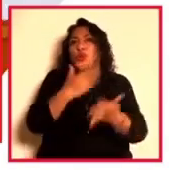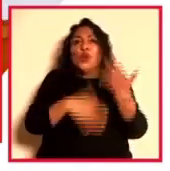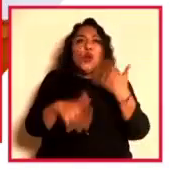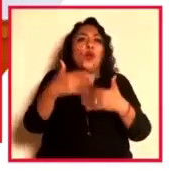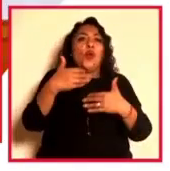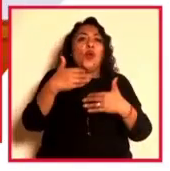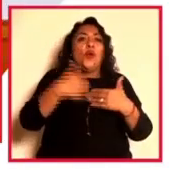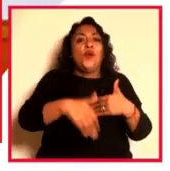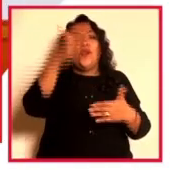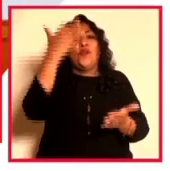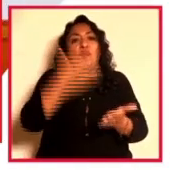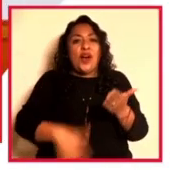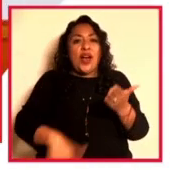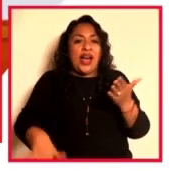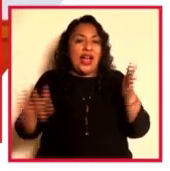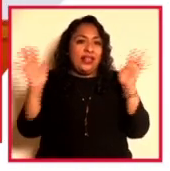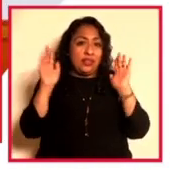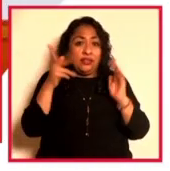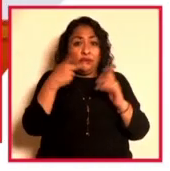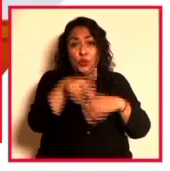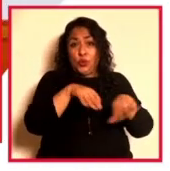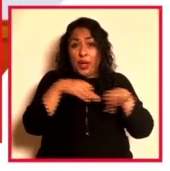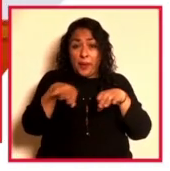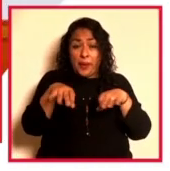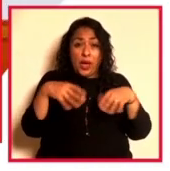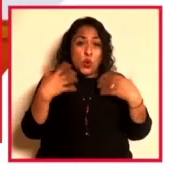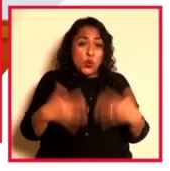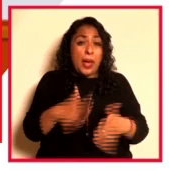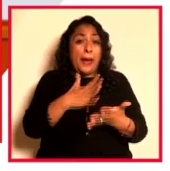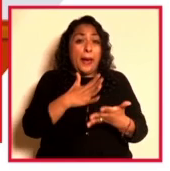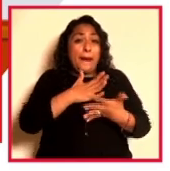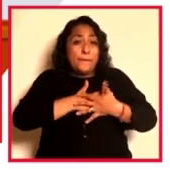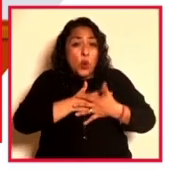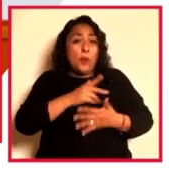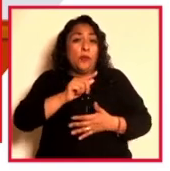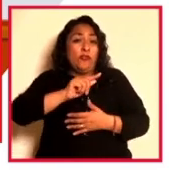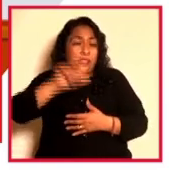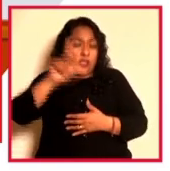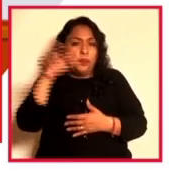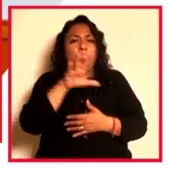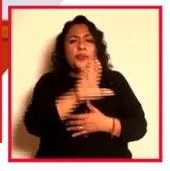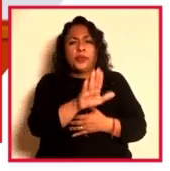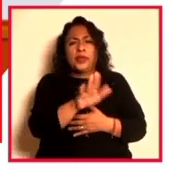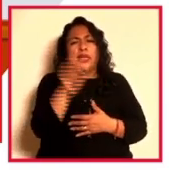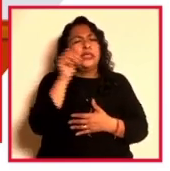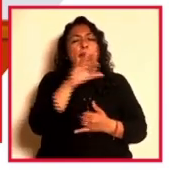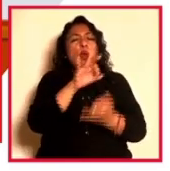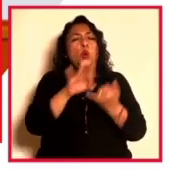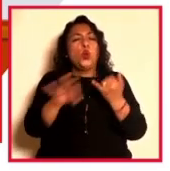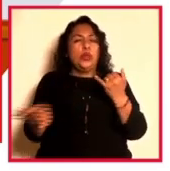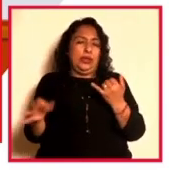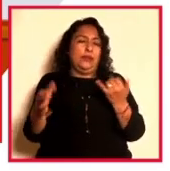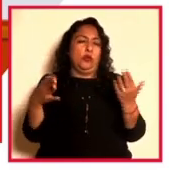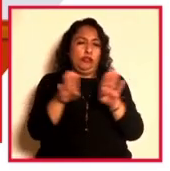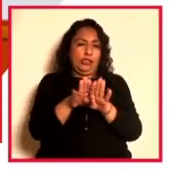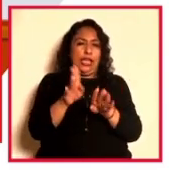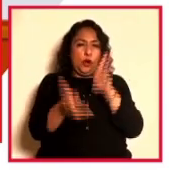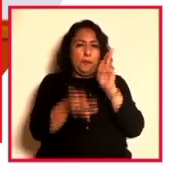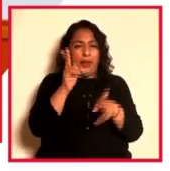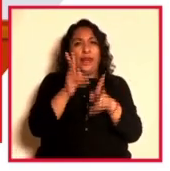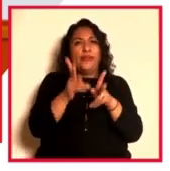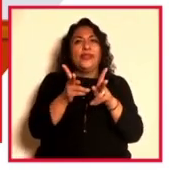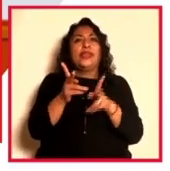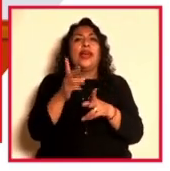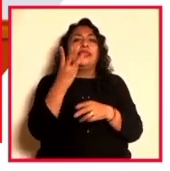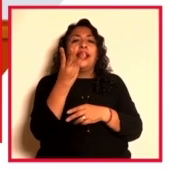aunque con ese trabajo y con ese amor por tu profesión Cristina siempre cierro esta conversación con tres